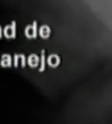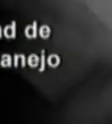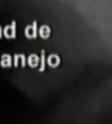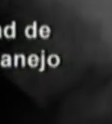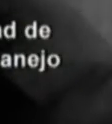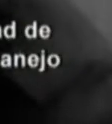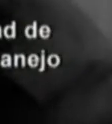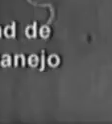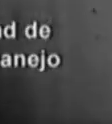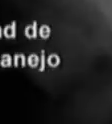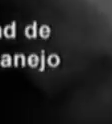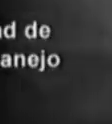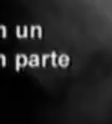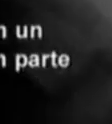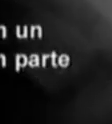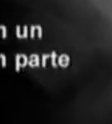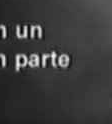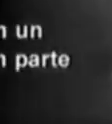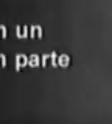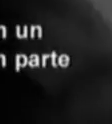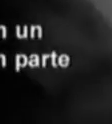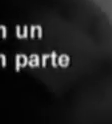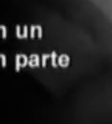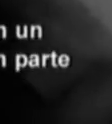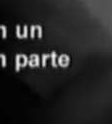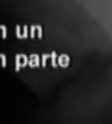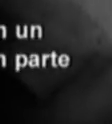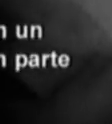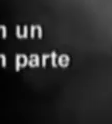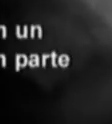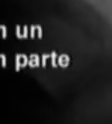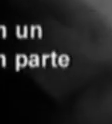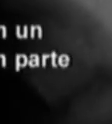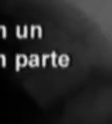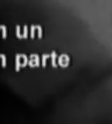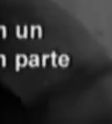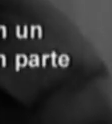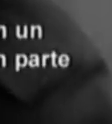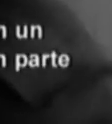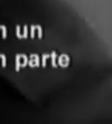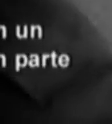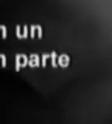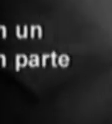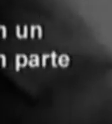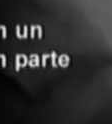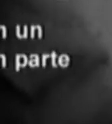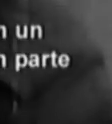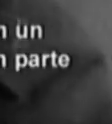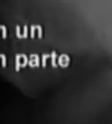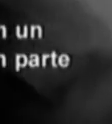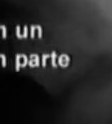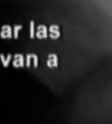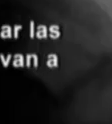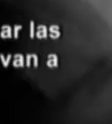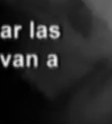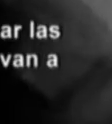totalidad de nuestros hombres no conocían el manejo de las armas de fuego. Y quizás en un momento sea necesario que una gran parte de esos